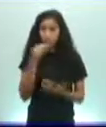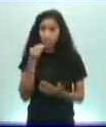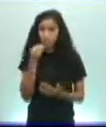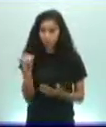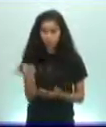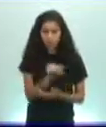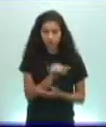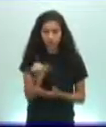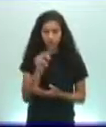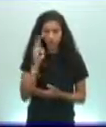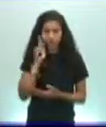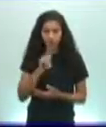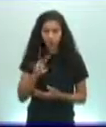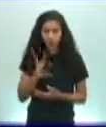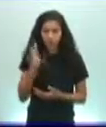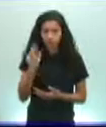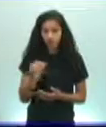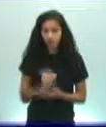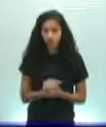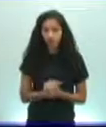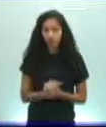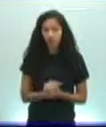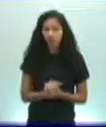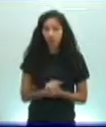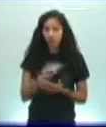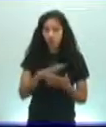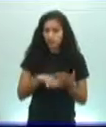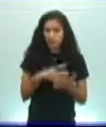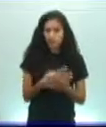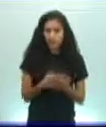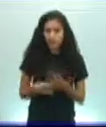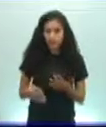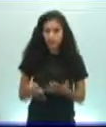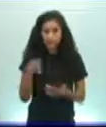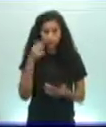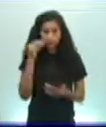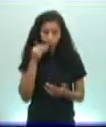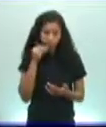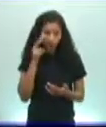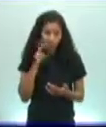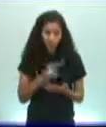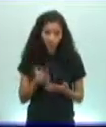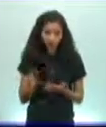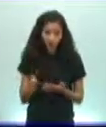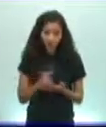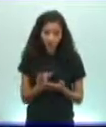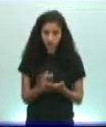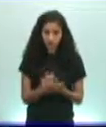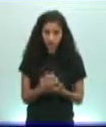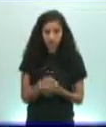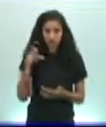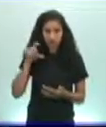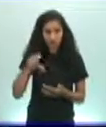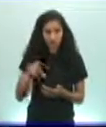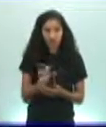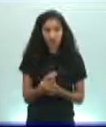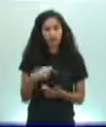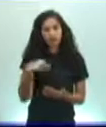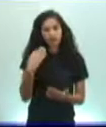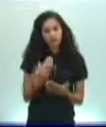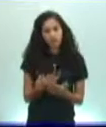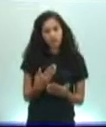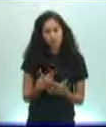también encontrar estos valores. Tablas que aparecen en tu libro de texto al final. Yo te muestro